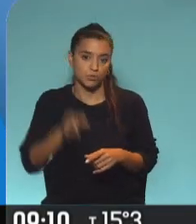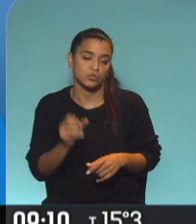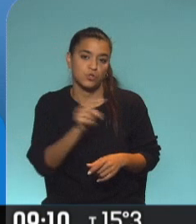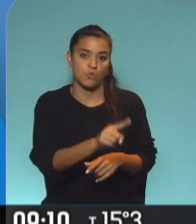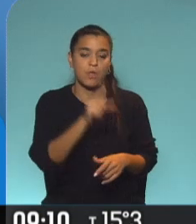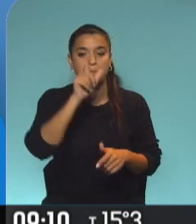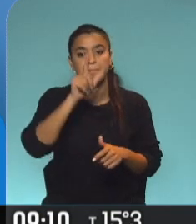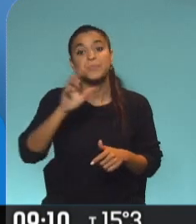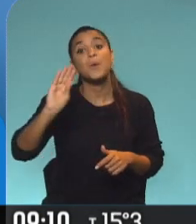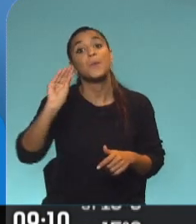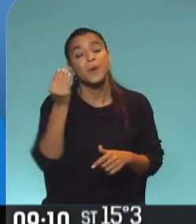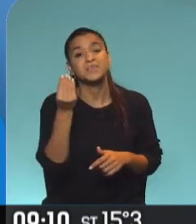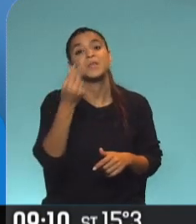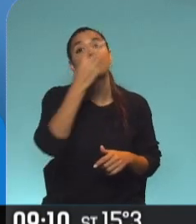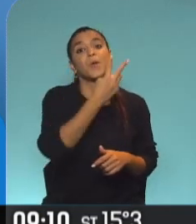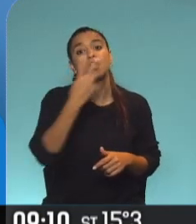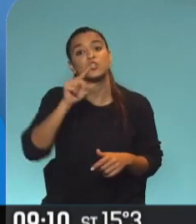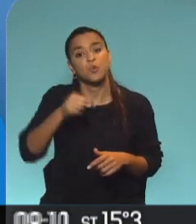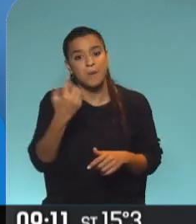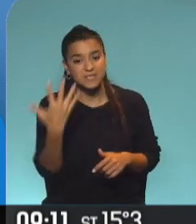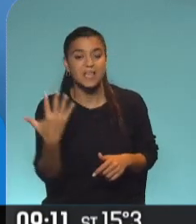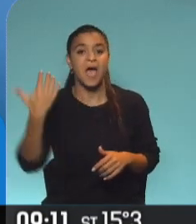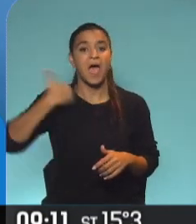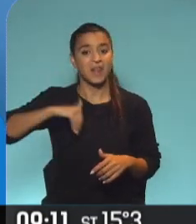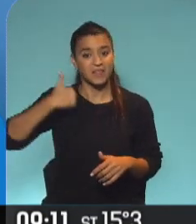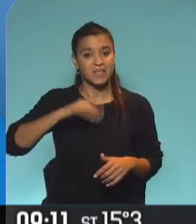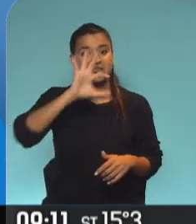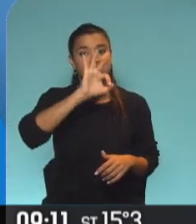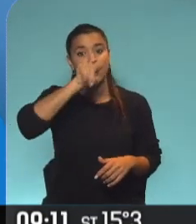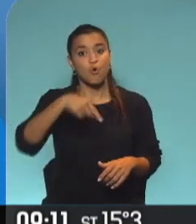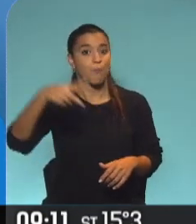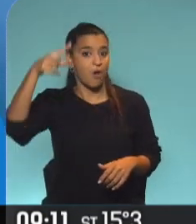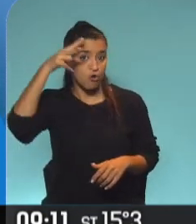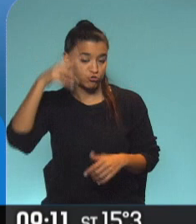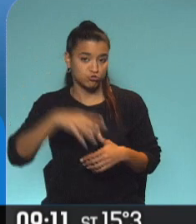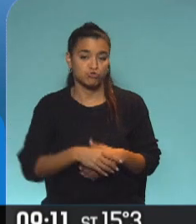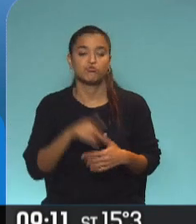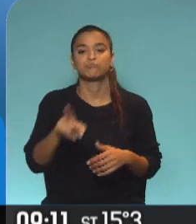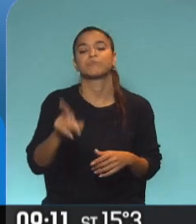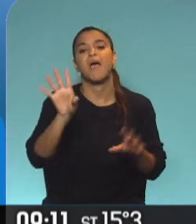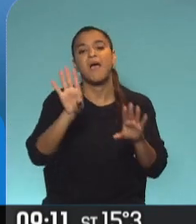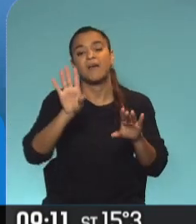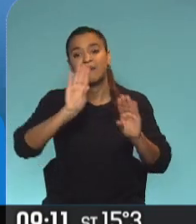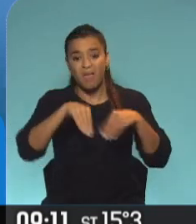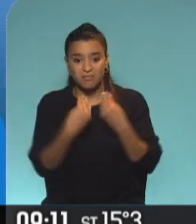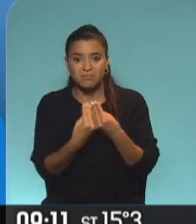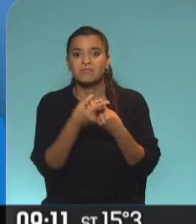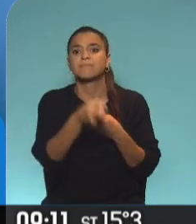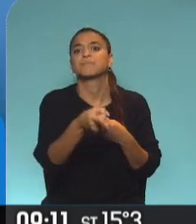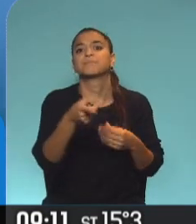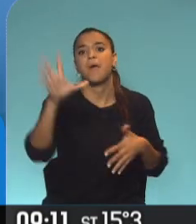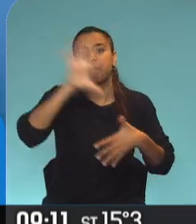de los casos, Brasil el 22,5% y Argentina un 0,8%. La cantidad total de fallecidos a